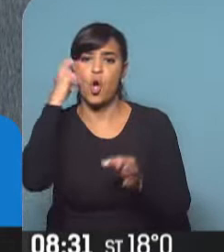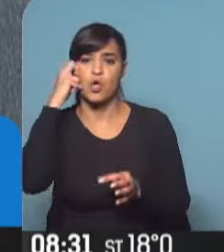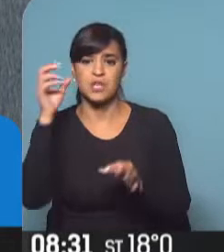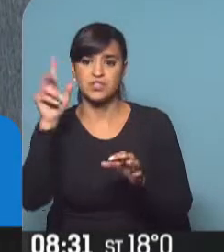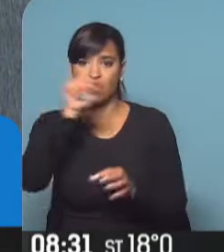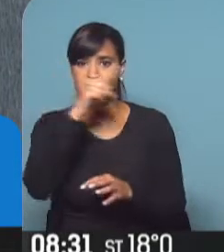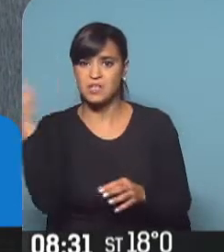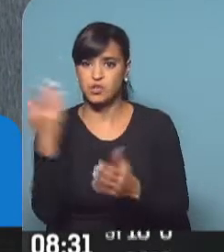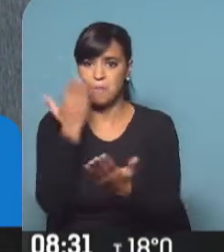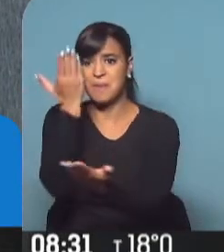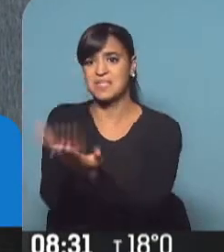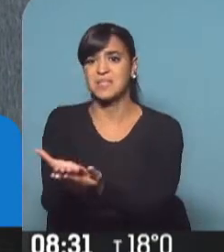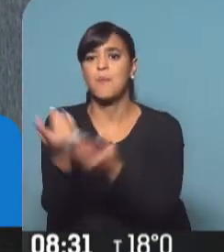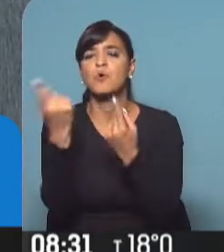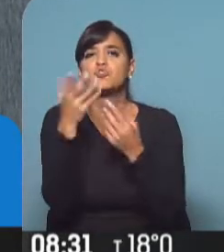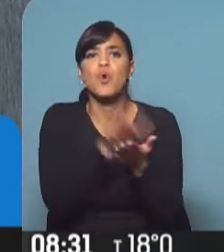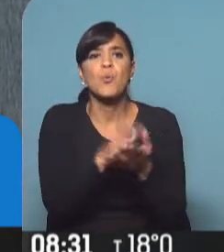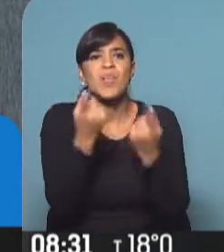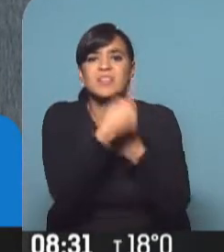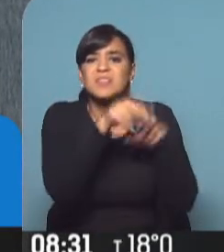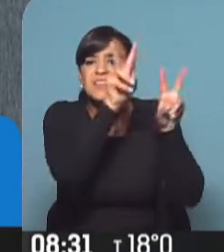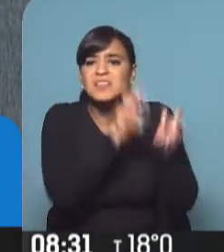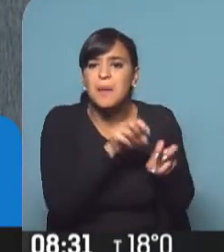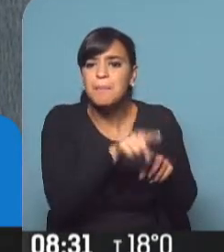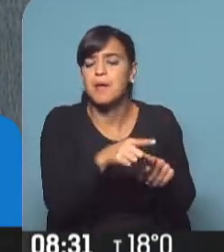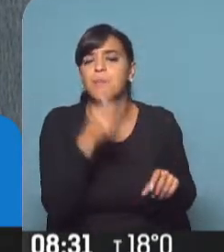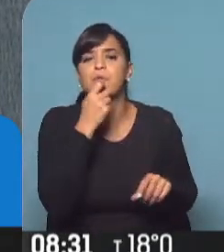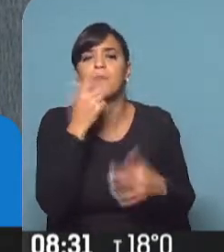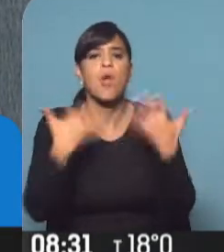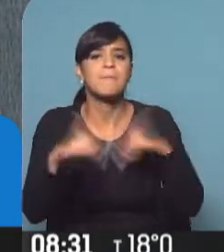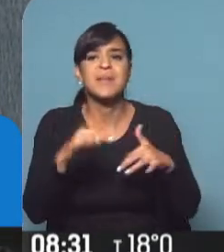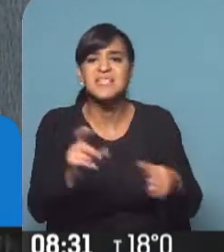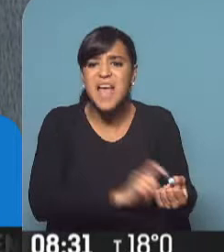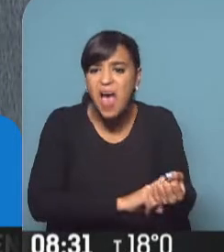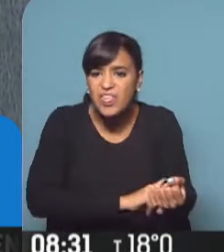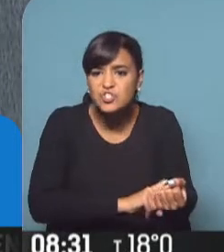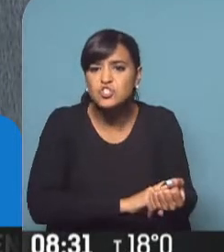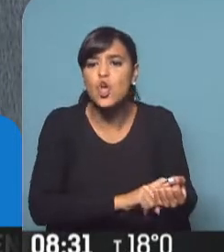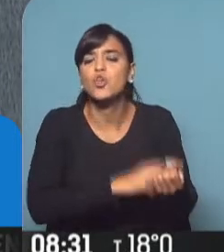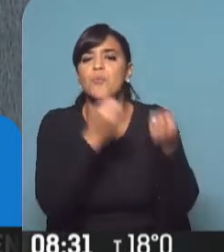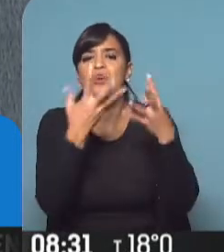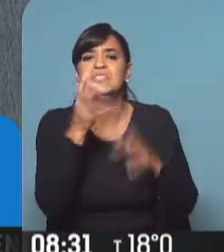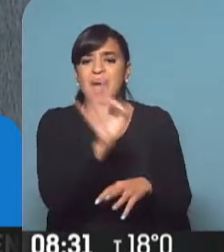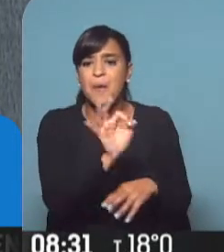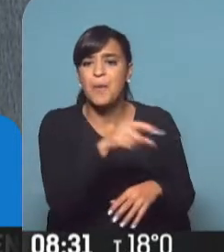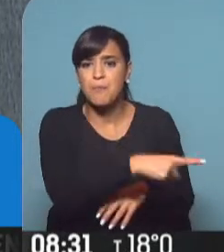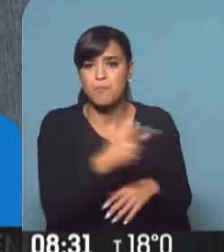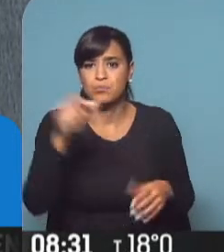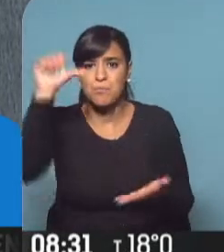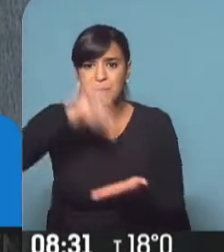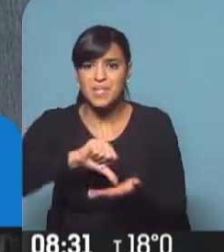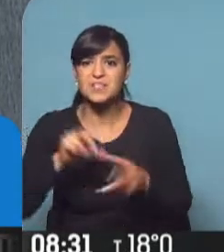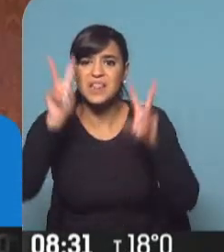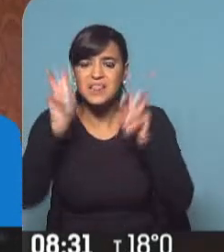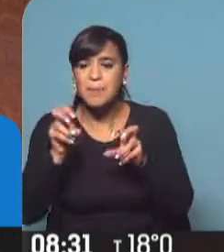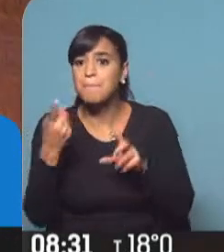problemáticas muy concretas cuando pedimos la ley de emergencia en adicciones porque sabemos que a nivel este país seguramente es un